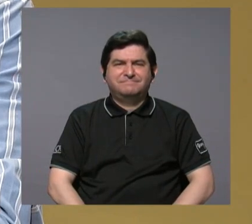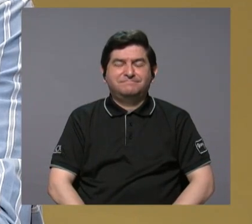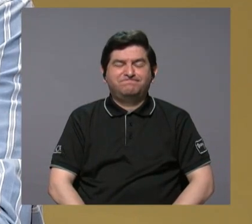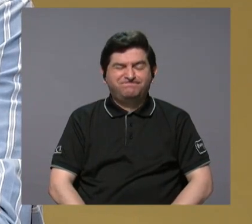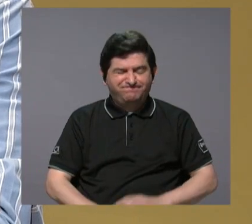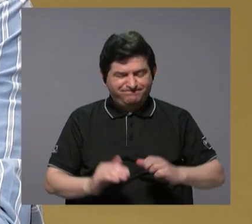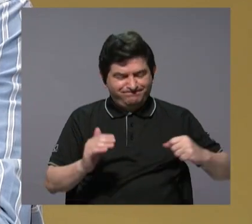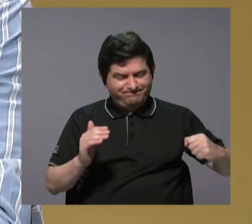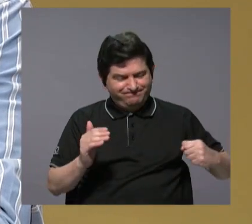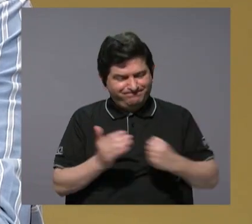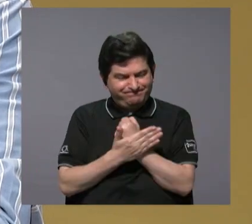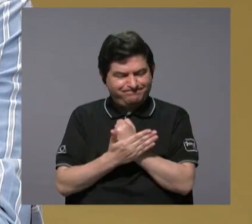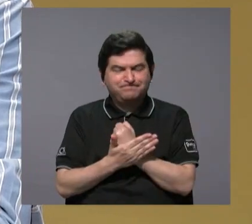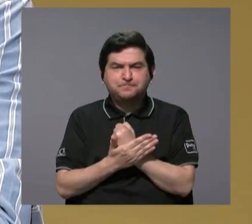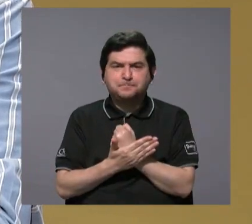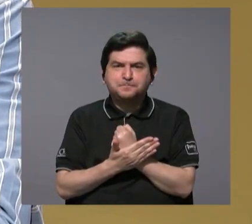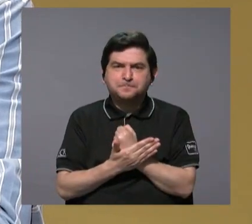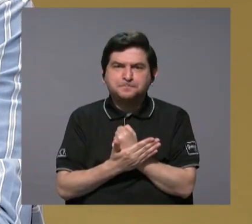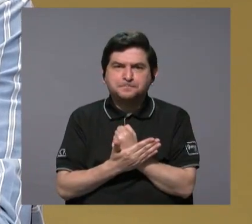desgraciadamente